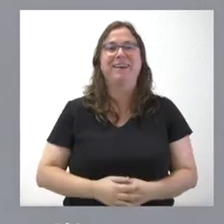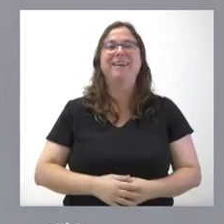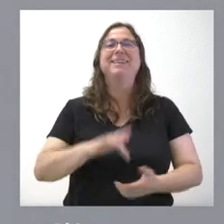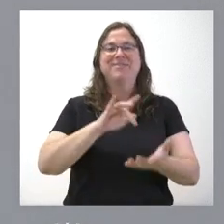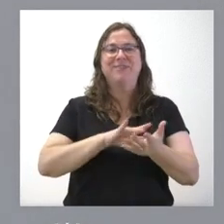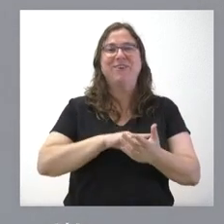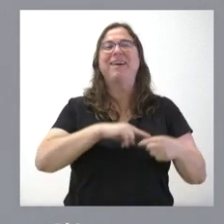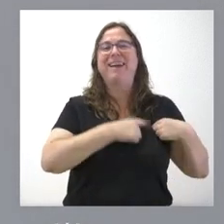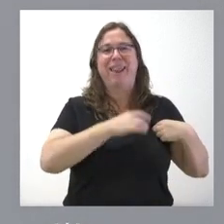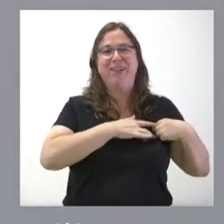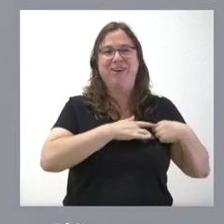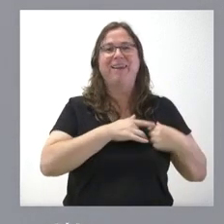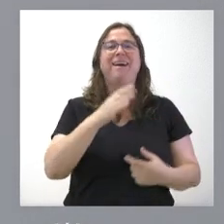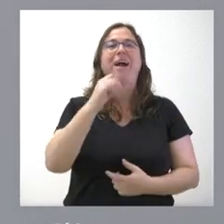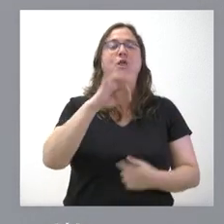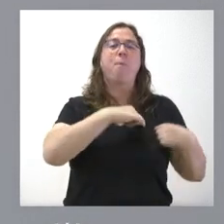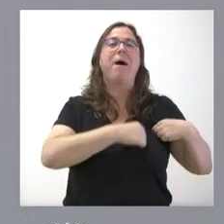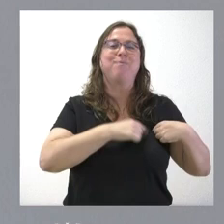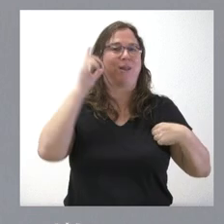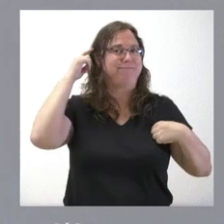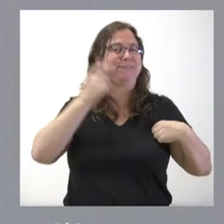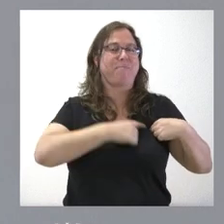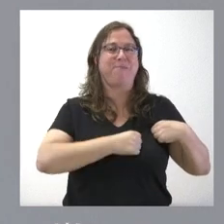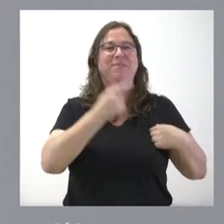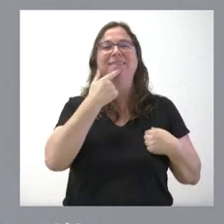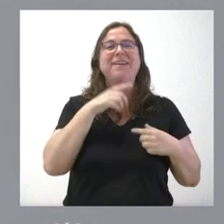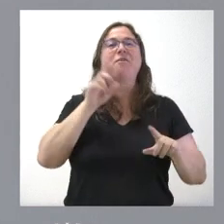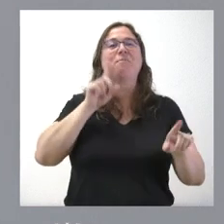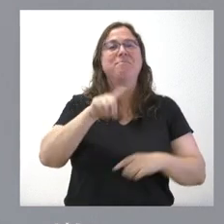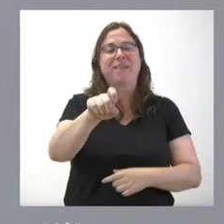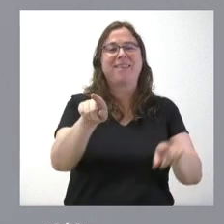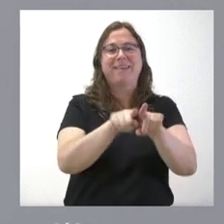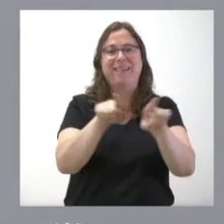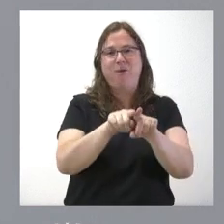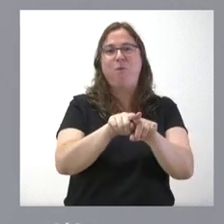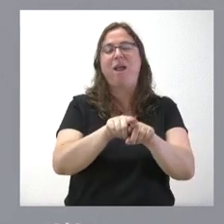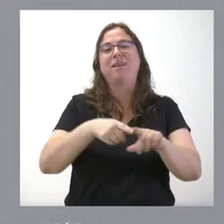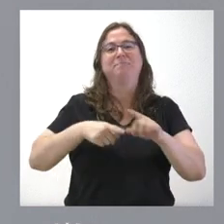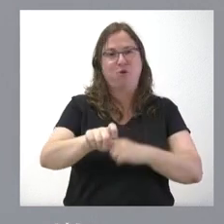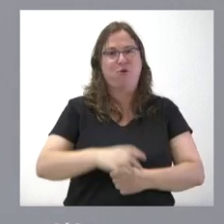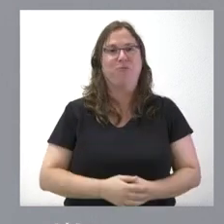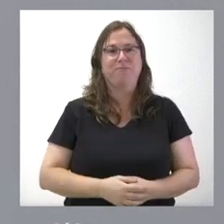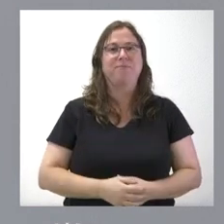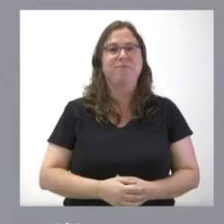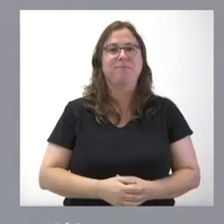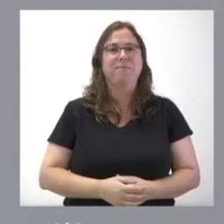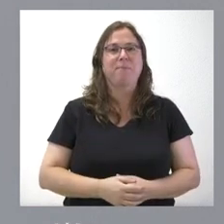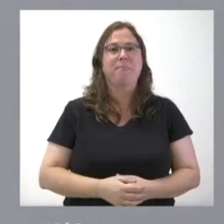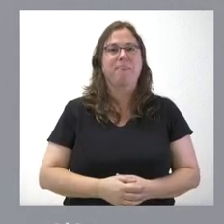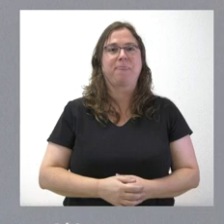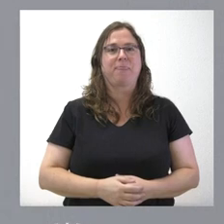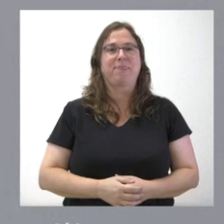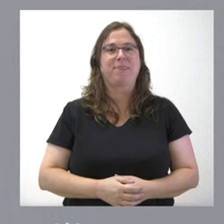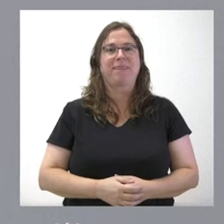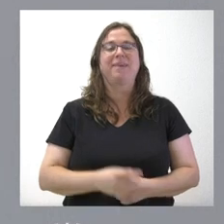en material y mantenimiento de equipos para la prevención y detección precoz del cáncer colorectal estamos hablando de